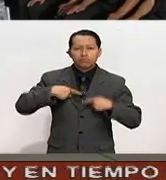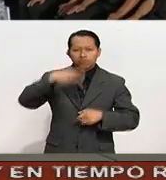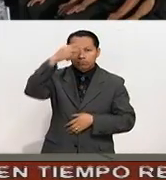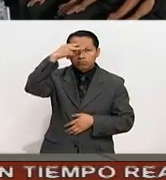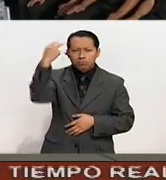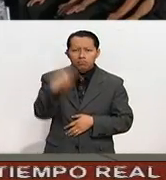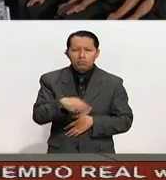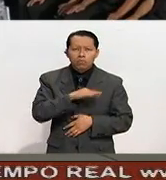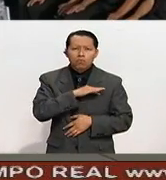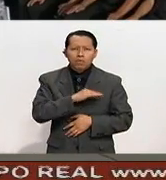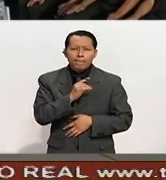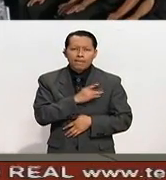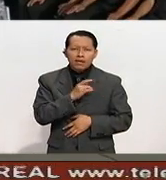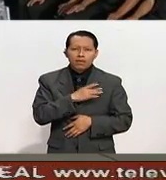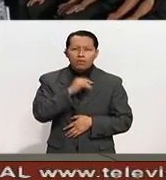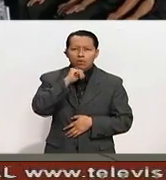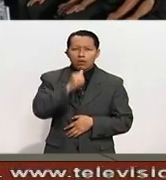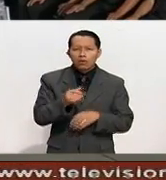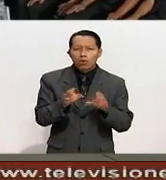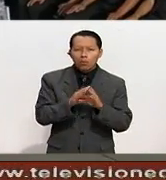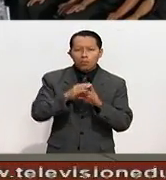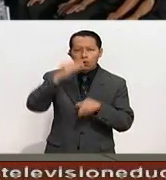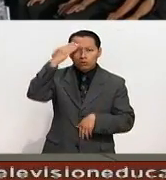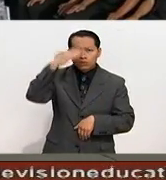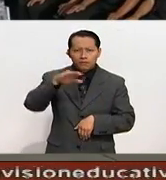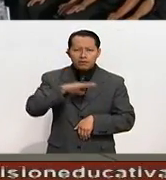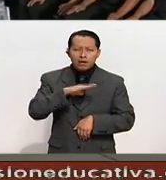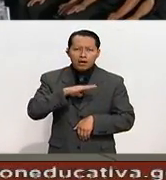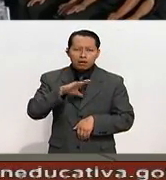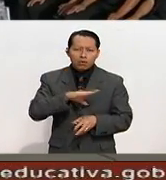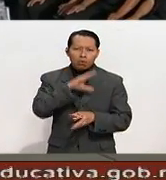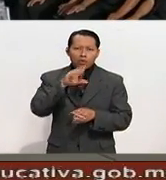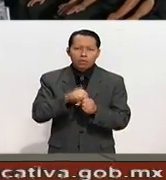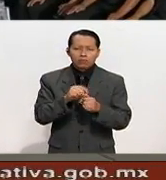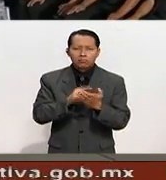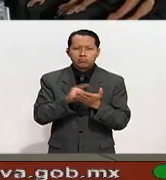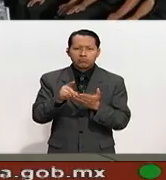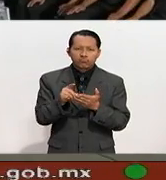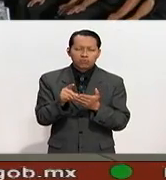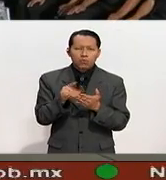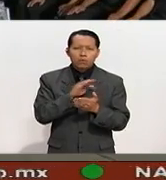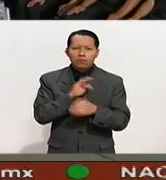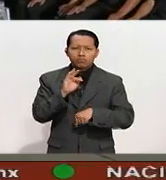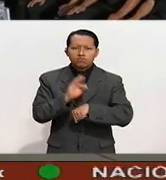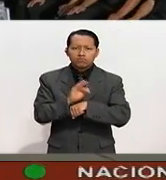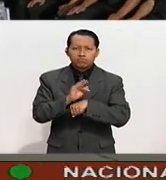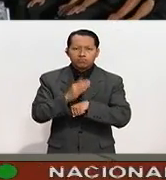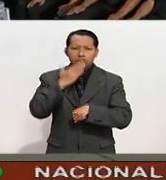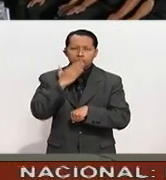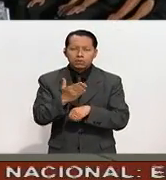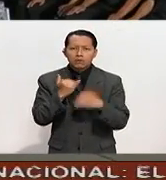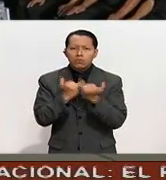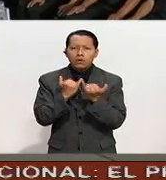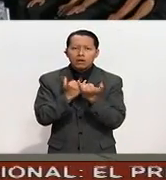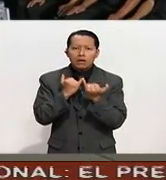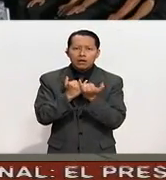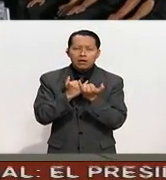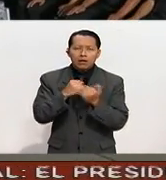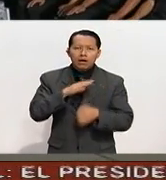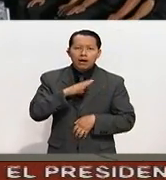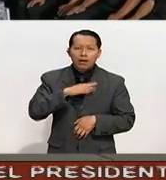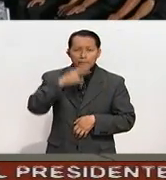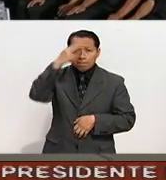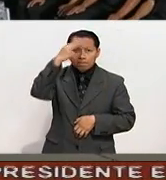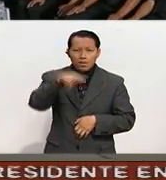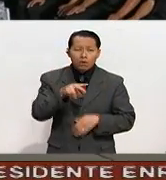sin miedo, sabiendo que hay un Estado de Derecho sólido y eficaz, que vivimos en un México de